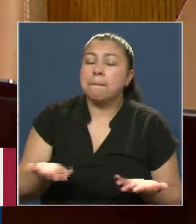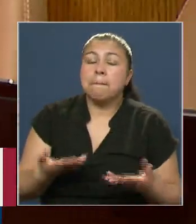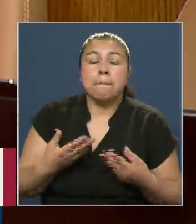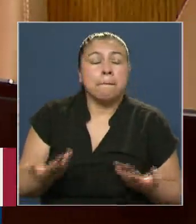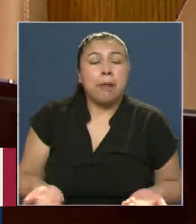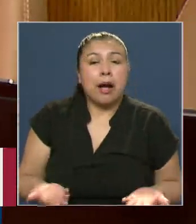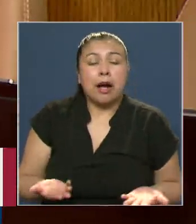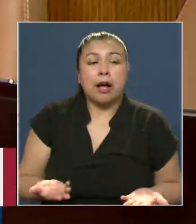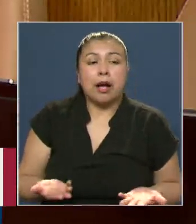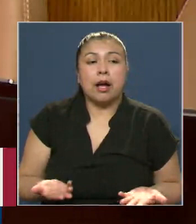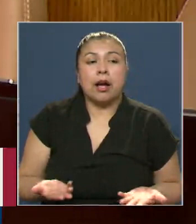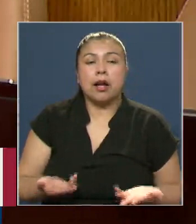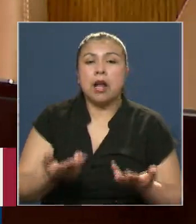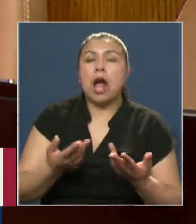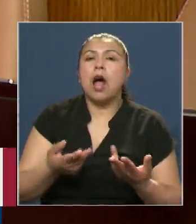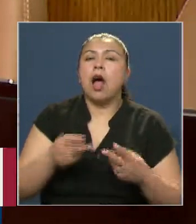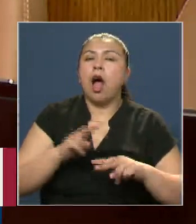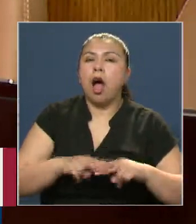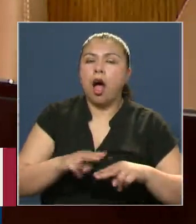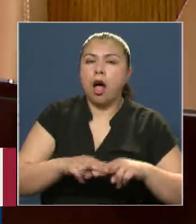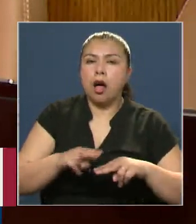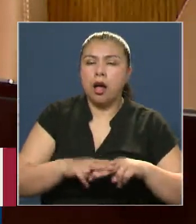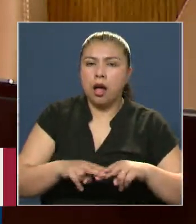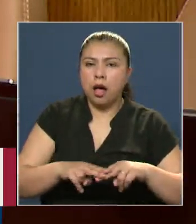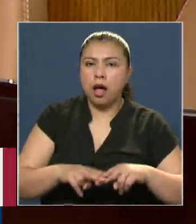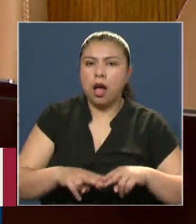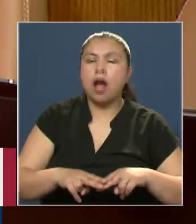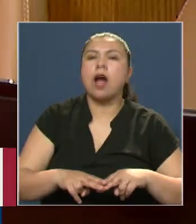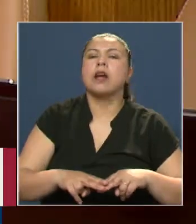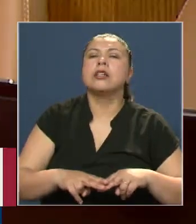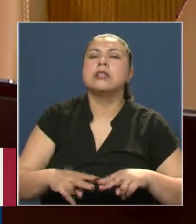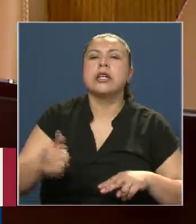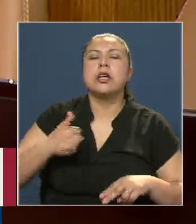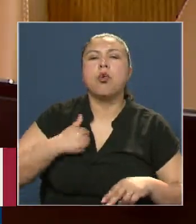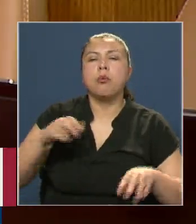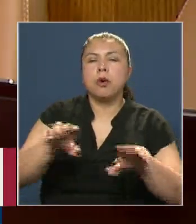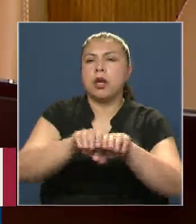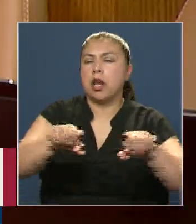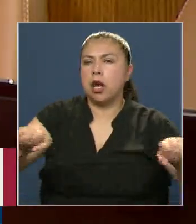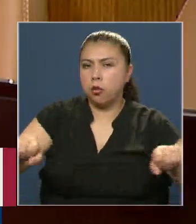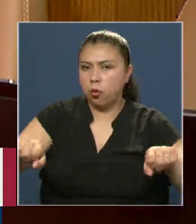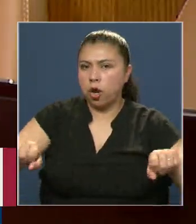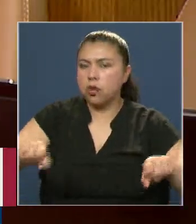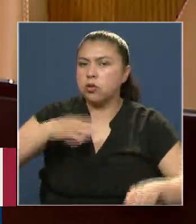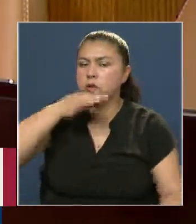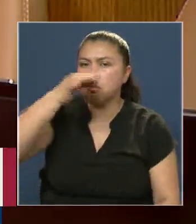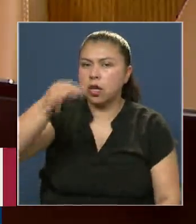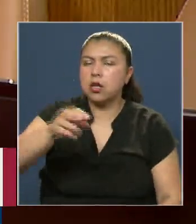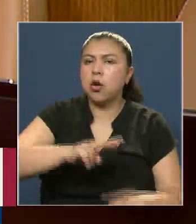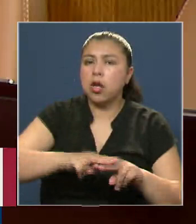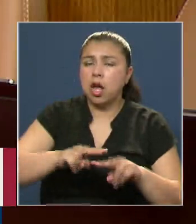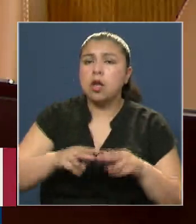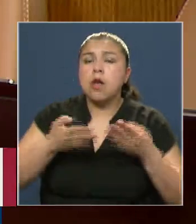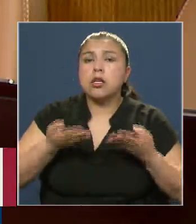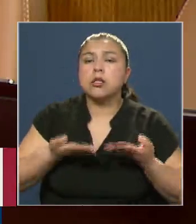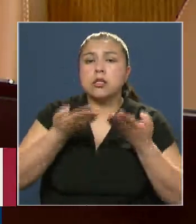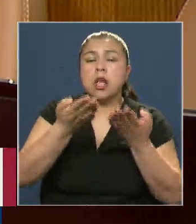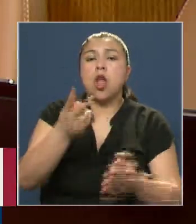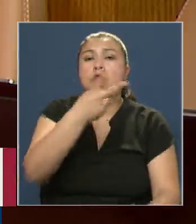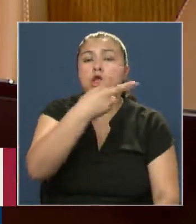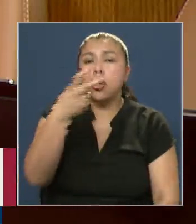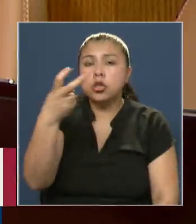generar la aplicación concreta de este convenio. Se dijo que se iba a disponer de